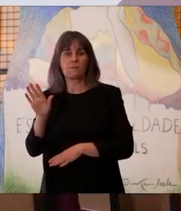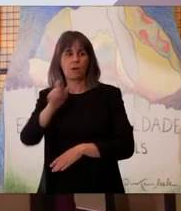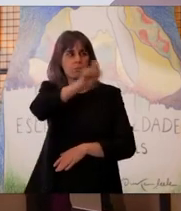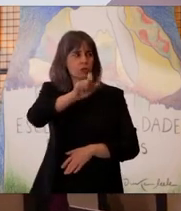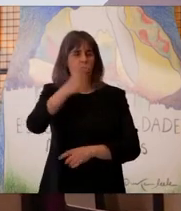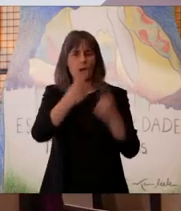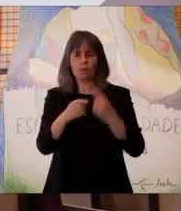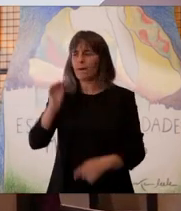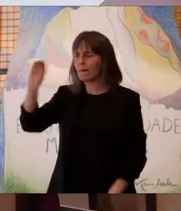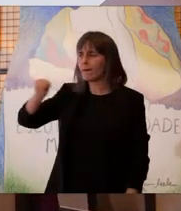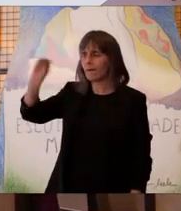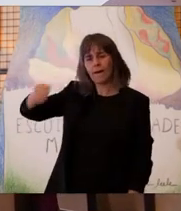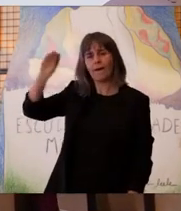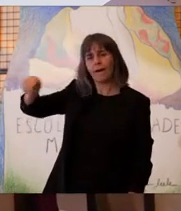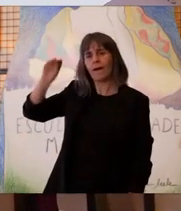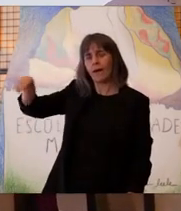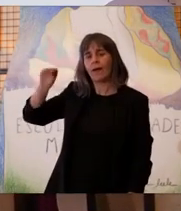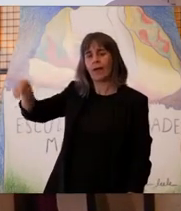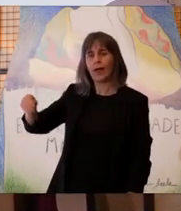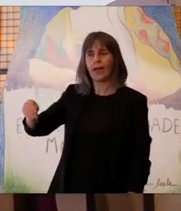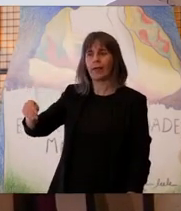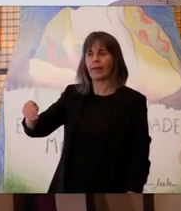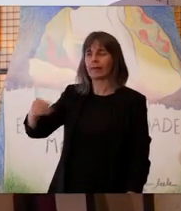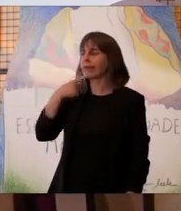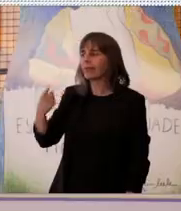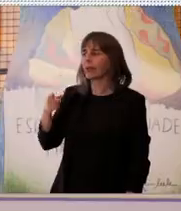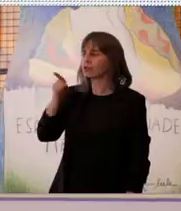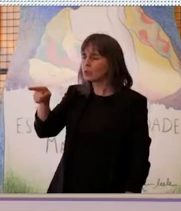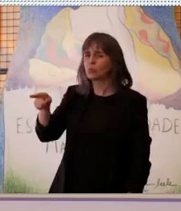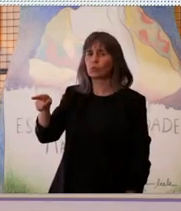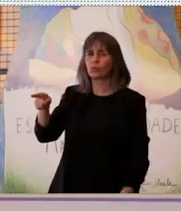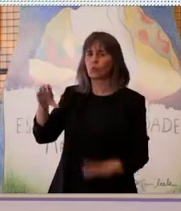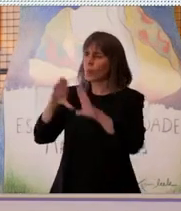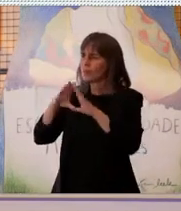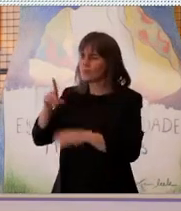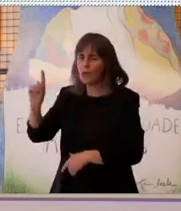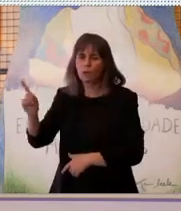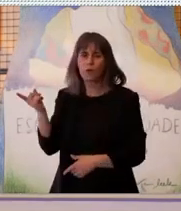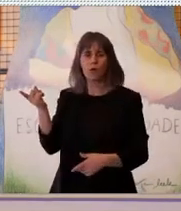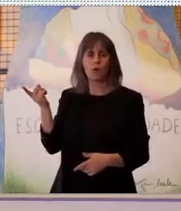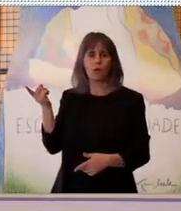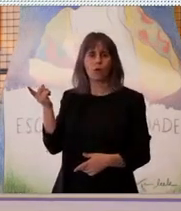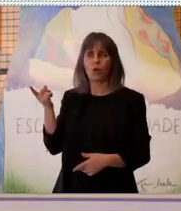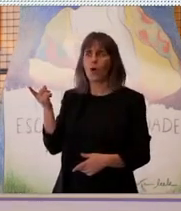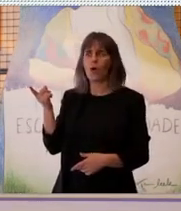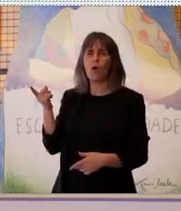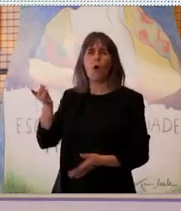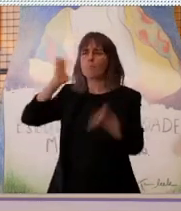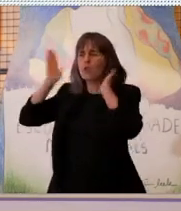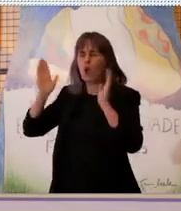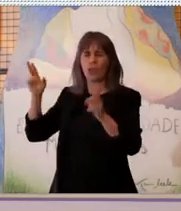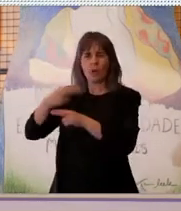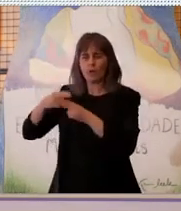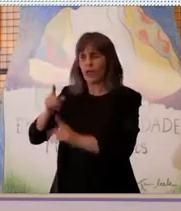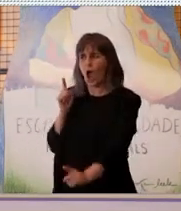nunca nadie le va a decir nadie la va a acusar o a ejercer contra ella violencia política por estar